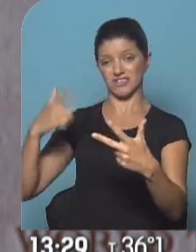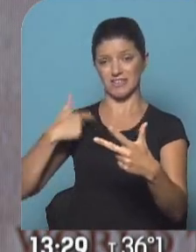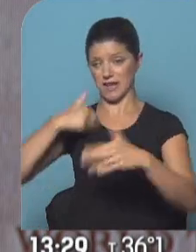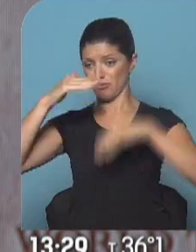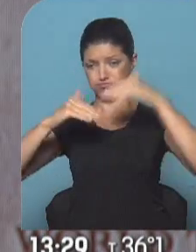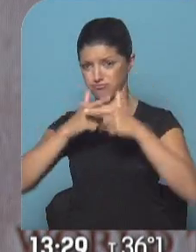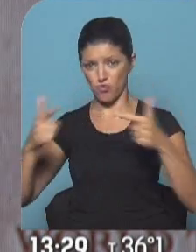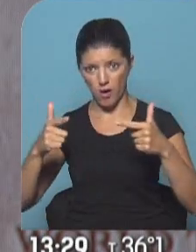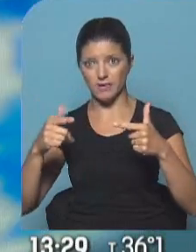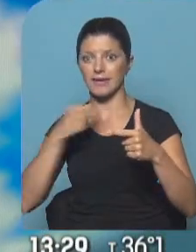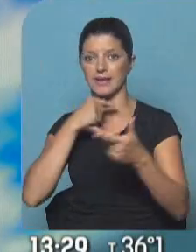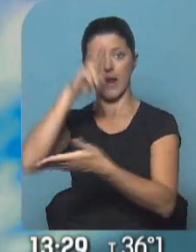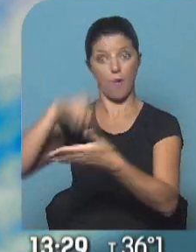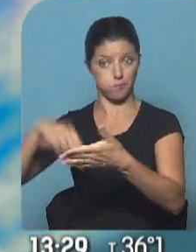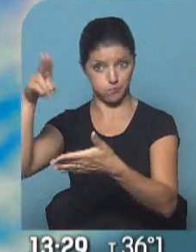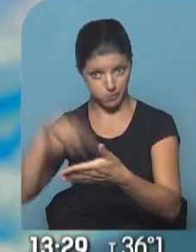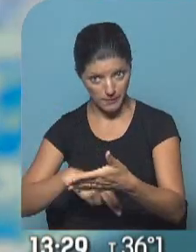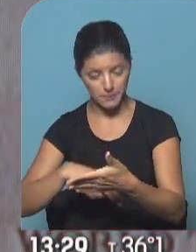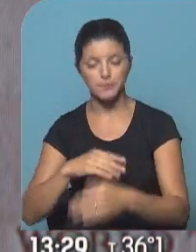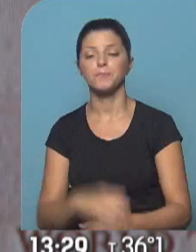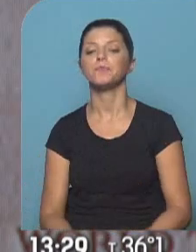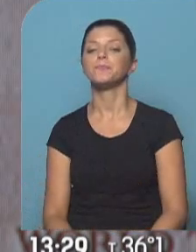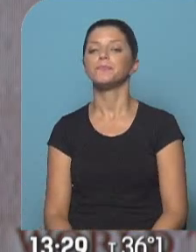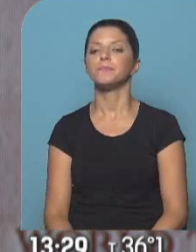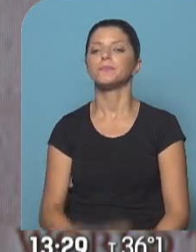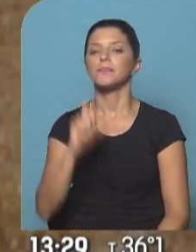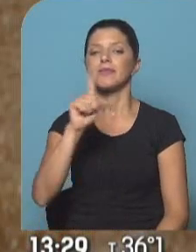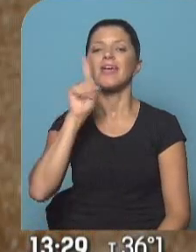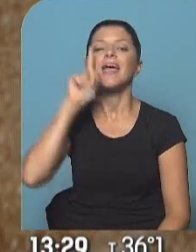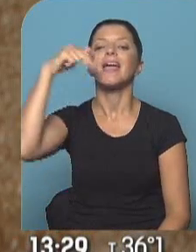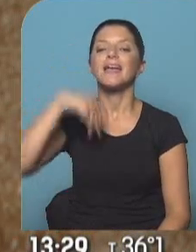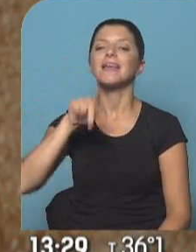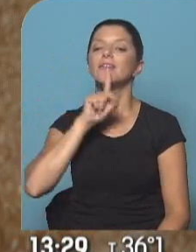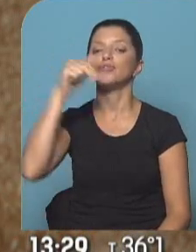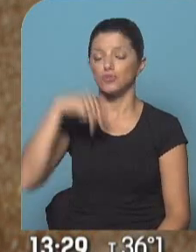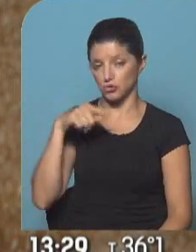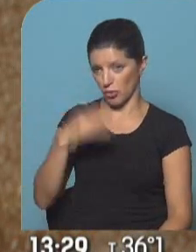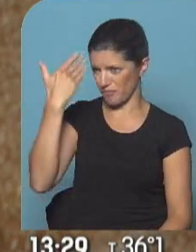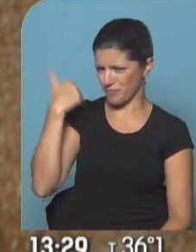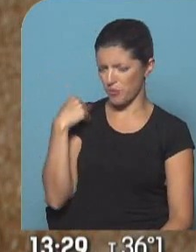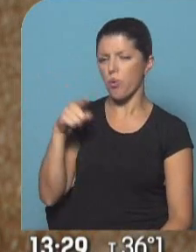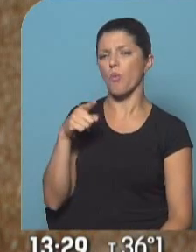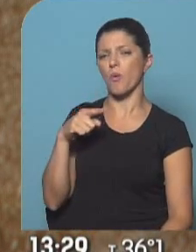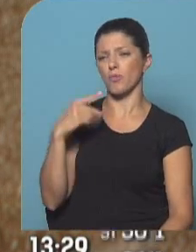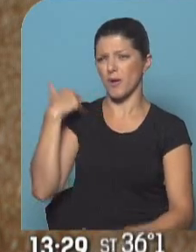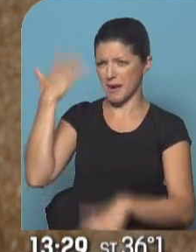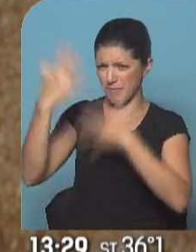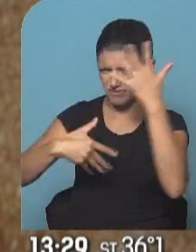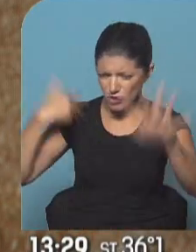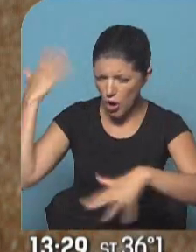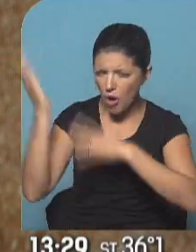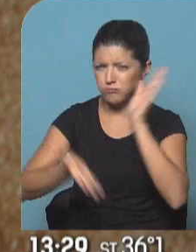y querían abolirlo. Clinton al tercer día, después de que hubo represión allí, policías con aspecto de Robocop y